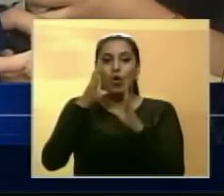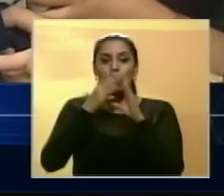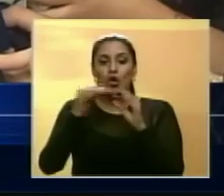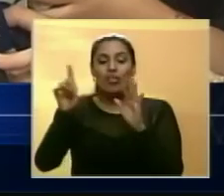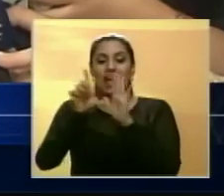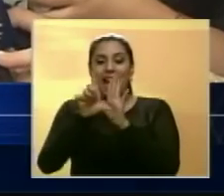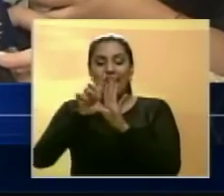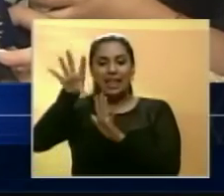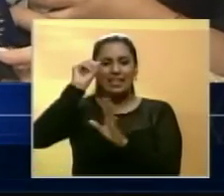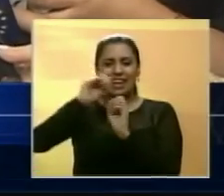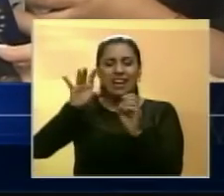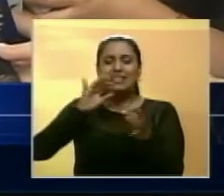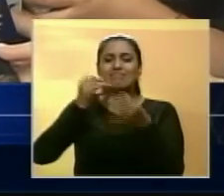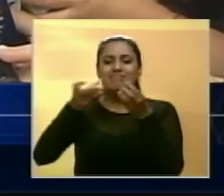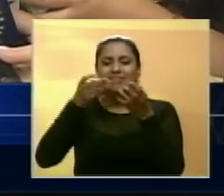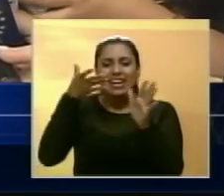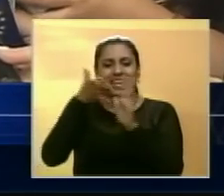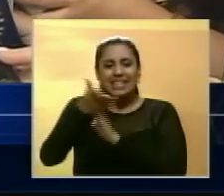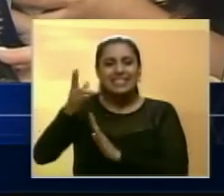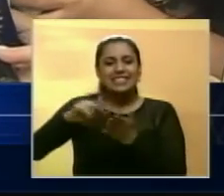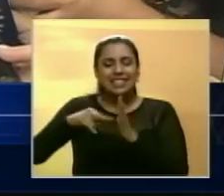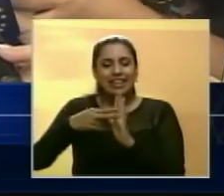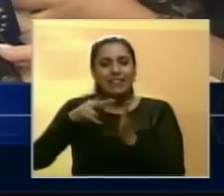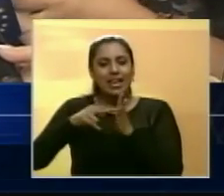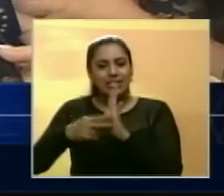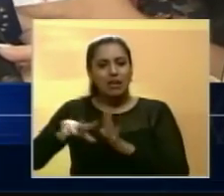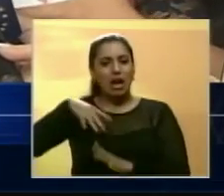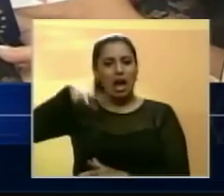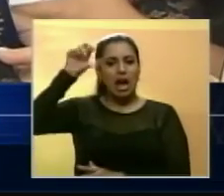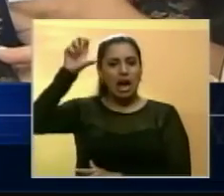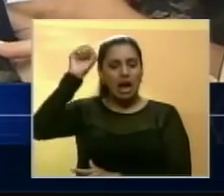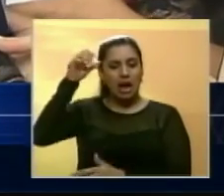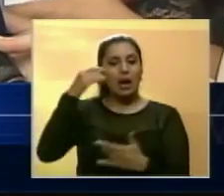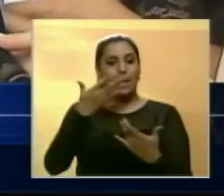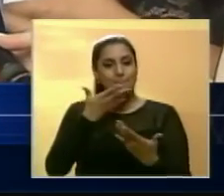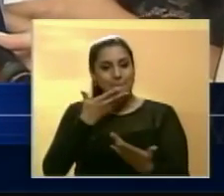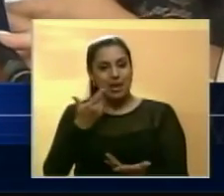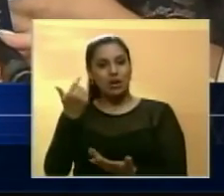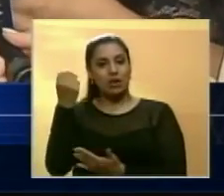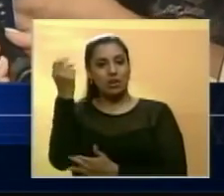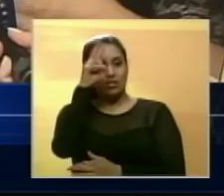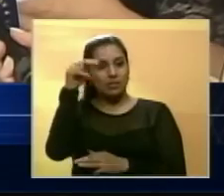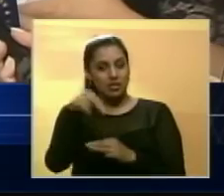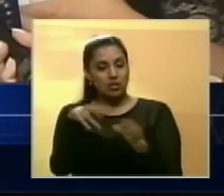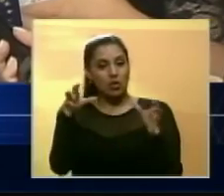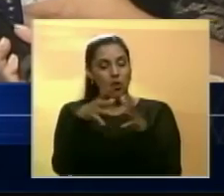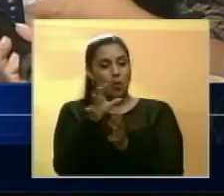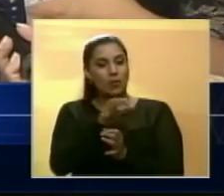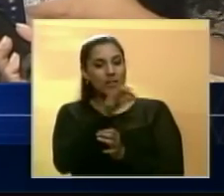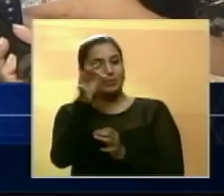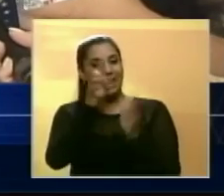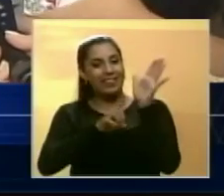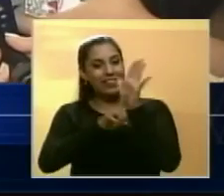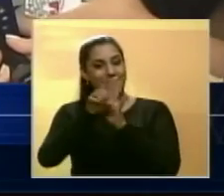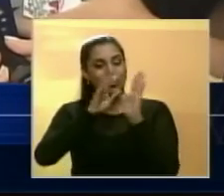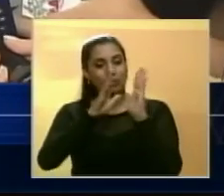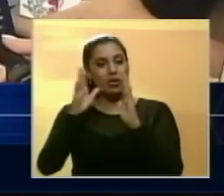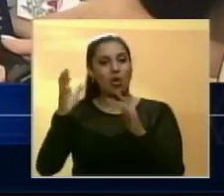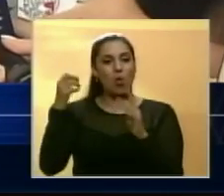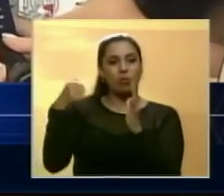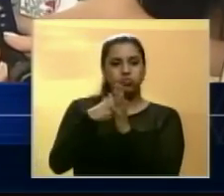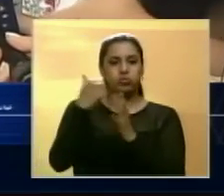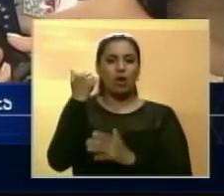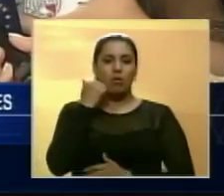las demás leyes inconstitucionales que se están trabajando desde el Parlamento Adecobulgué en el espíritu de desarrollar una agenda